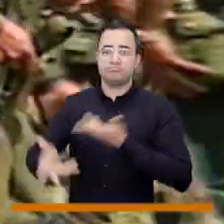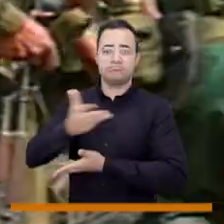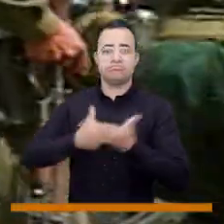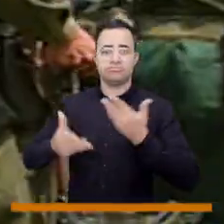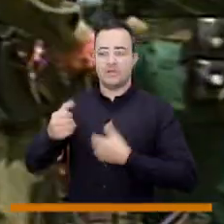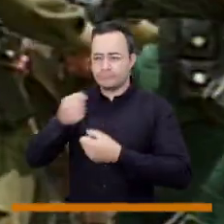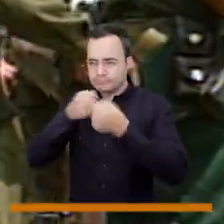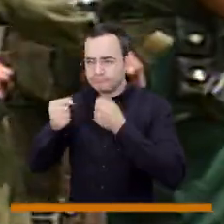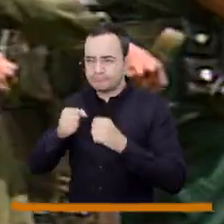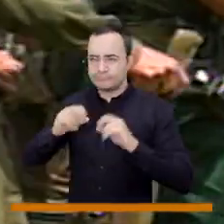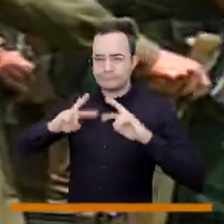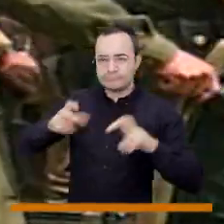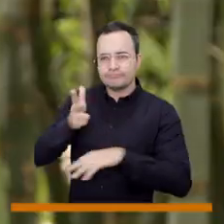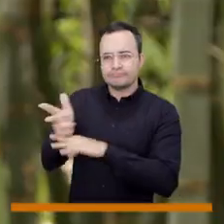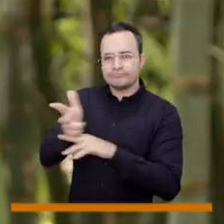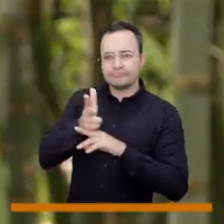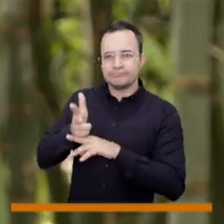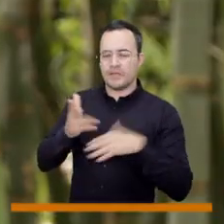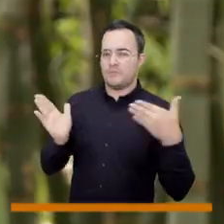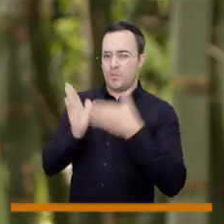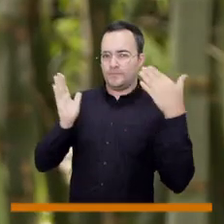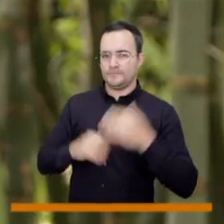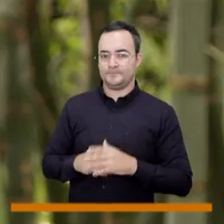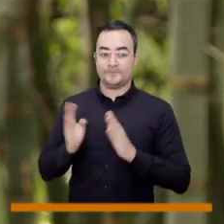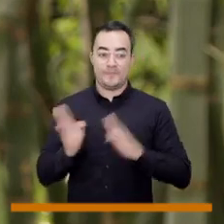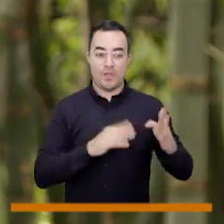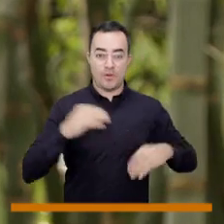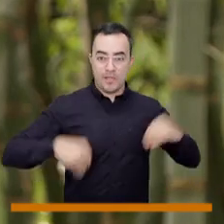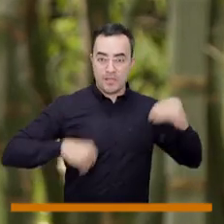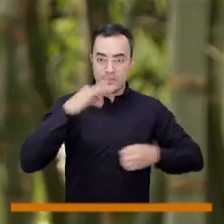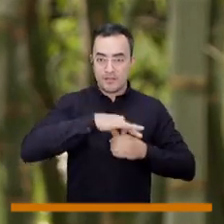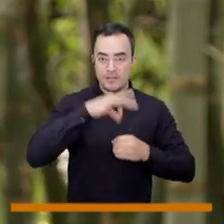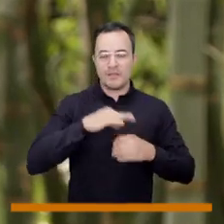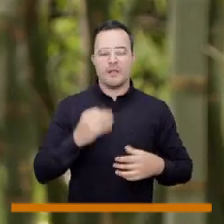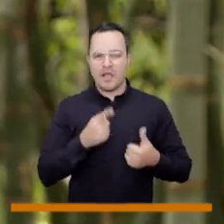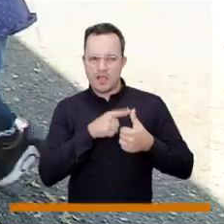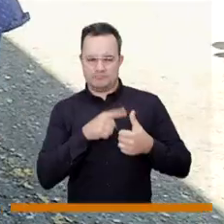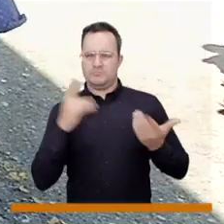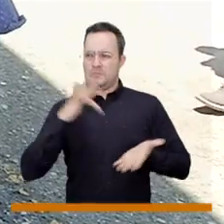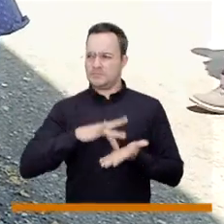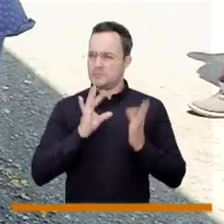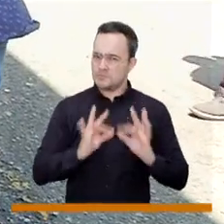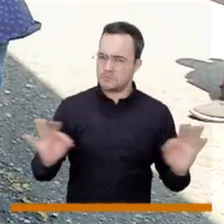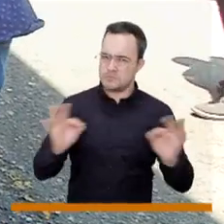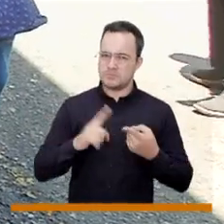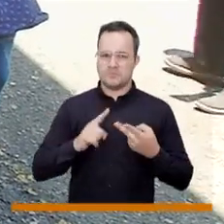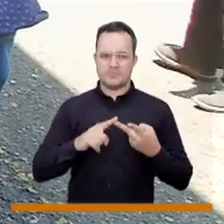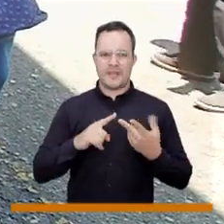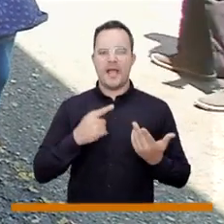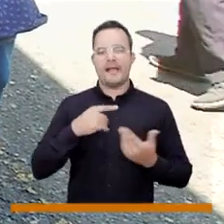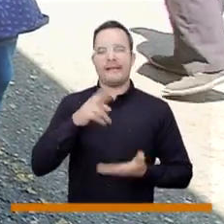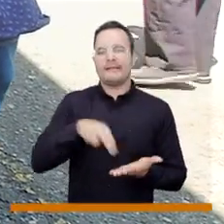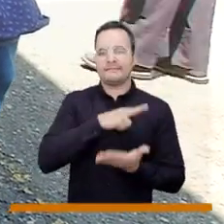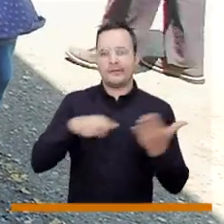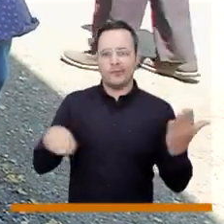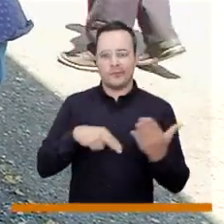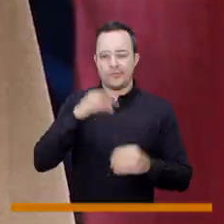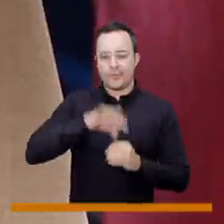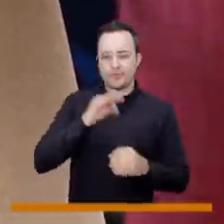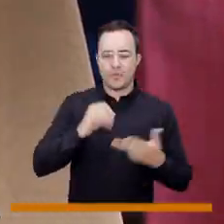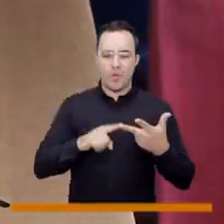prensa en fraude electoral miramos los comportamientos C tíficos de la participación los votos nulos los votos más